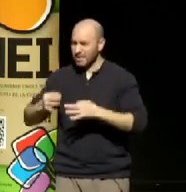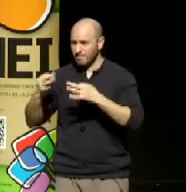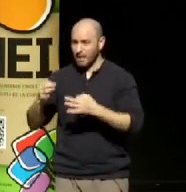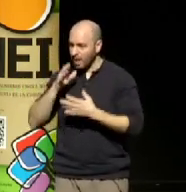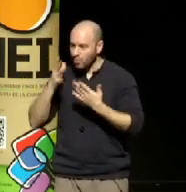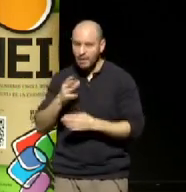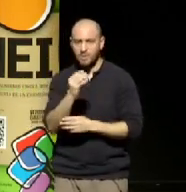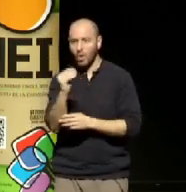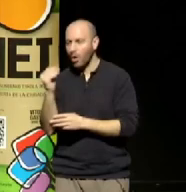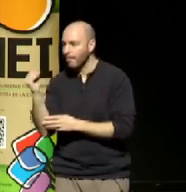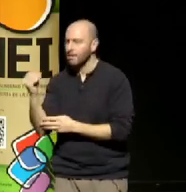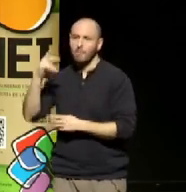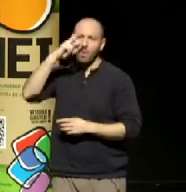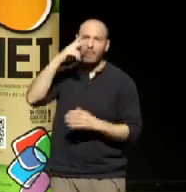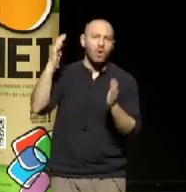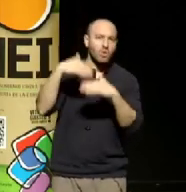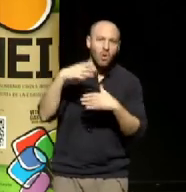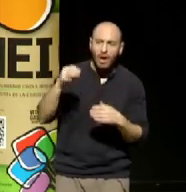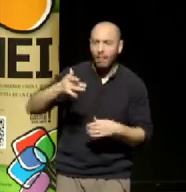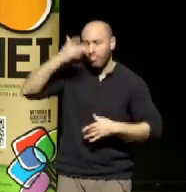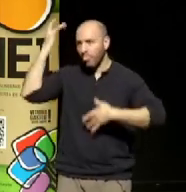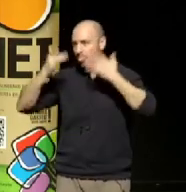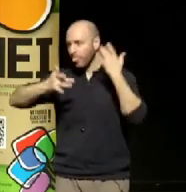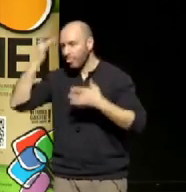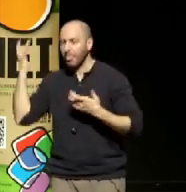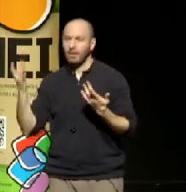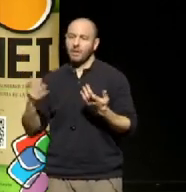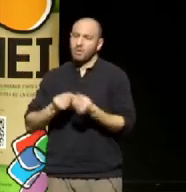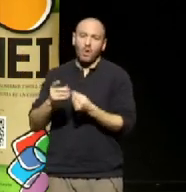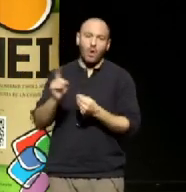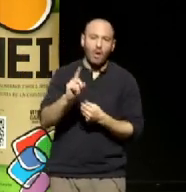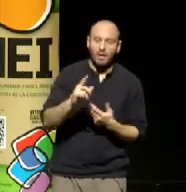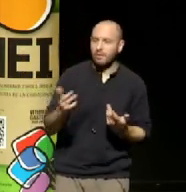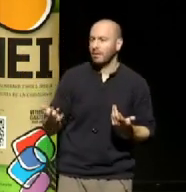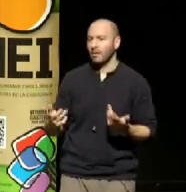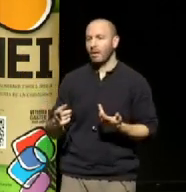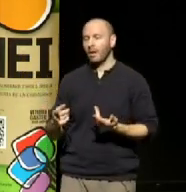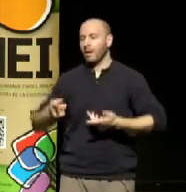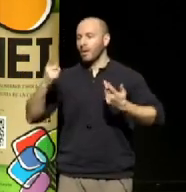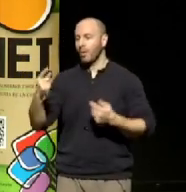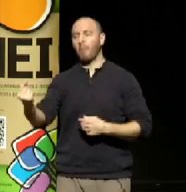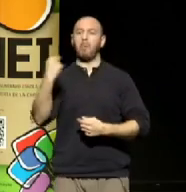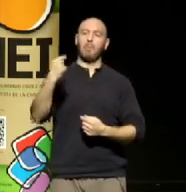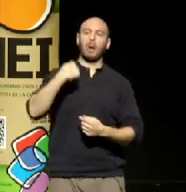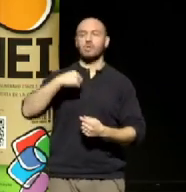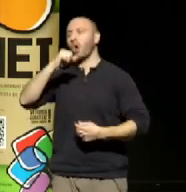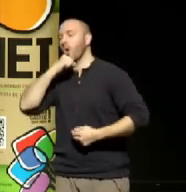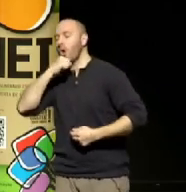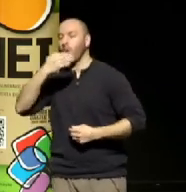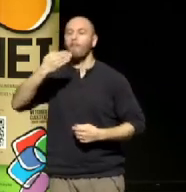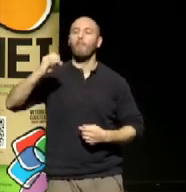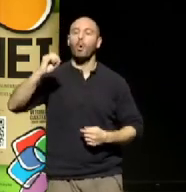se esfuerzan, no se preocupan, no sé qué, tenéis que hacer como yo y los otros, y tú cállate boomer porque lo has tenido todo fácil, tal y cual, en ambos